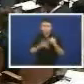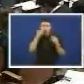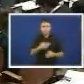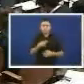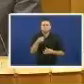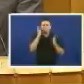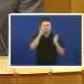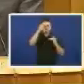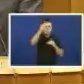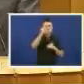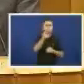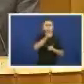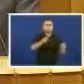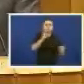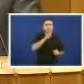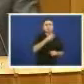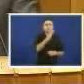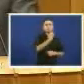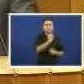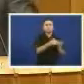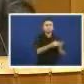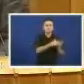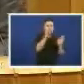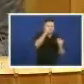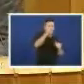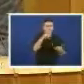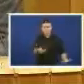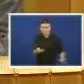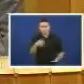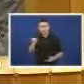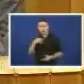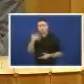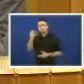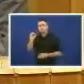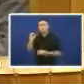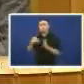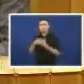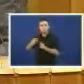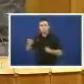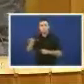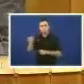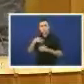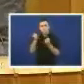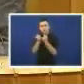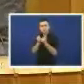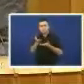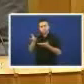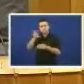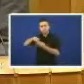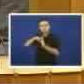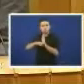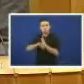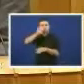.000 galegos e galegas neste momento hai 50.000 persoas que están sendo asistidas por os distintos programas